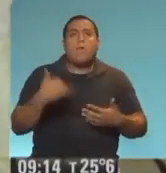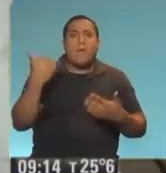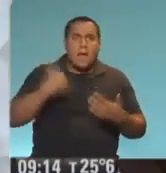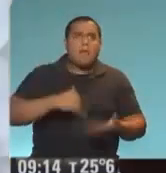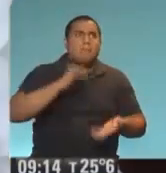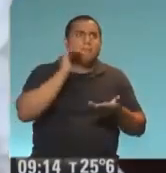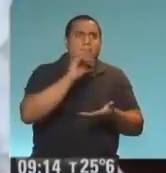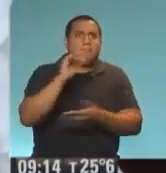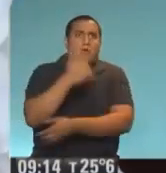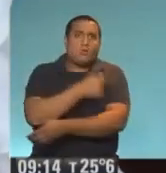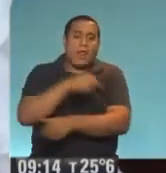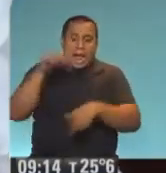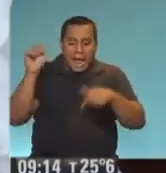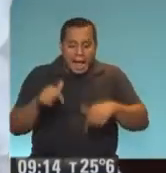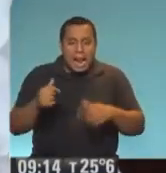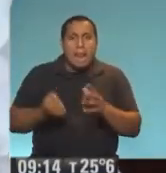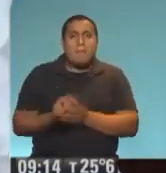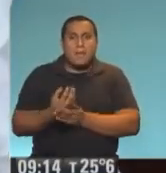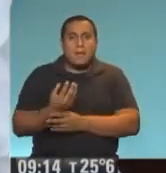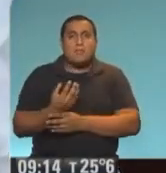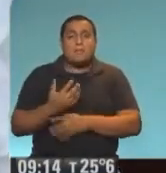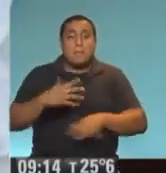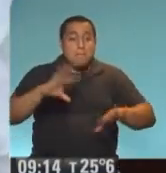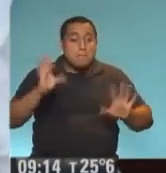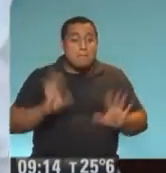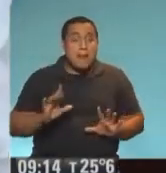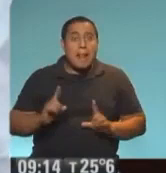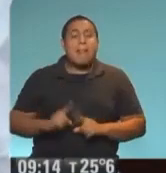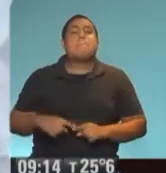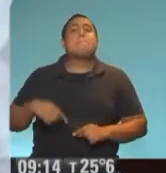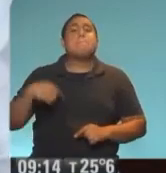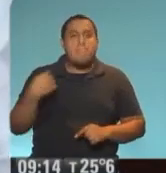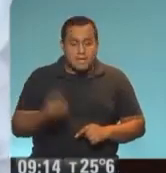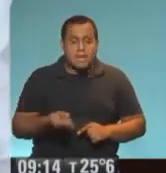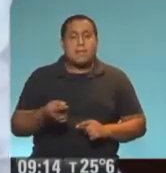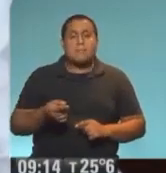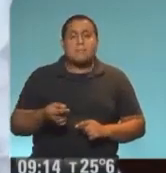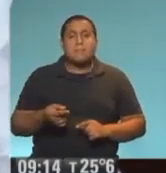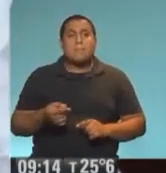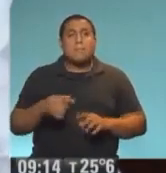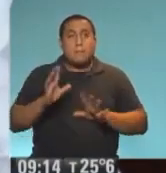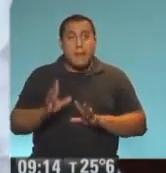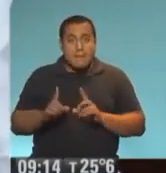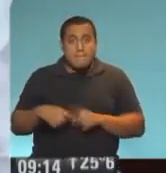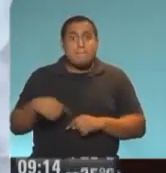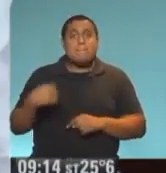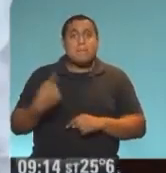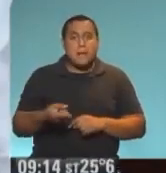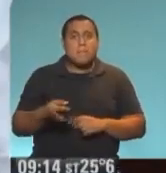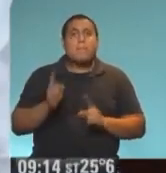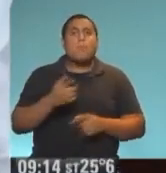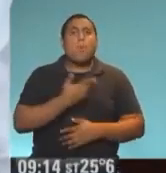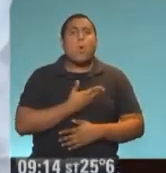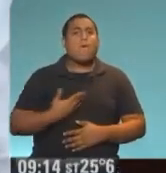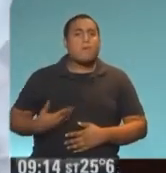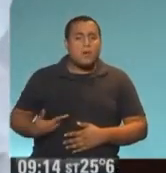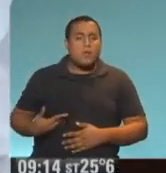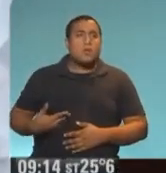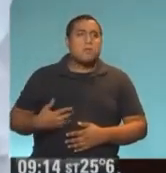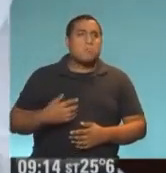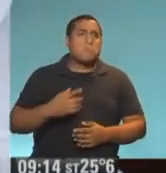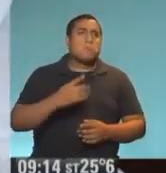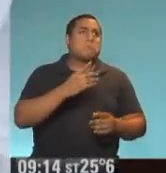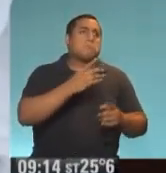en la mañana y entonces que se haga la preparación para mañana, a la mañana, tal como quedaron los gobernadores y el